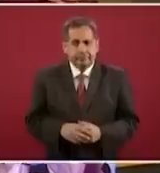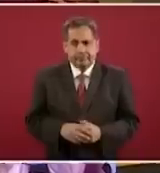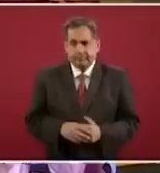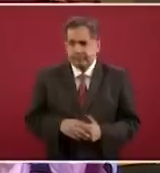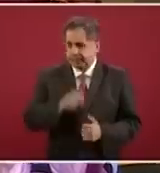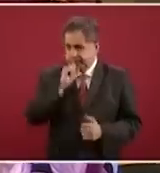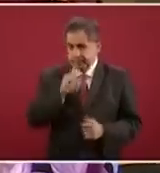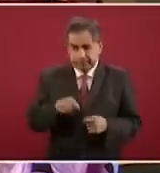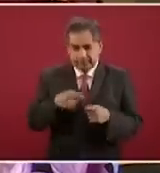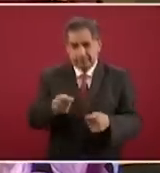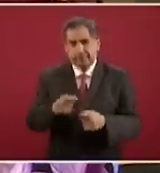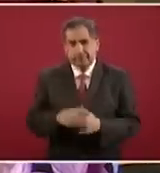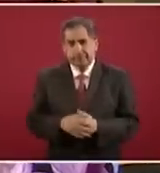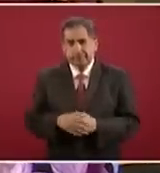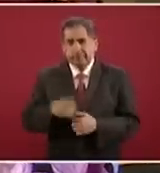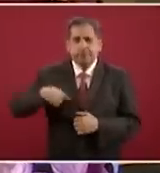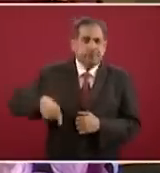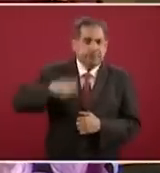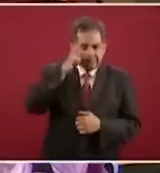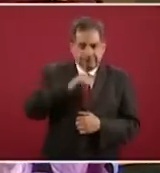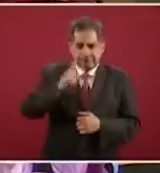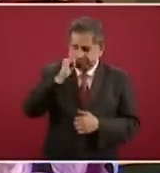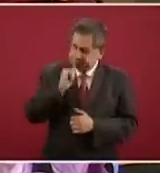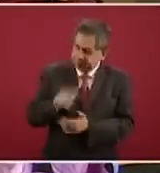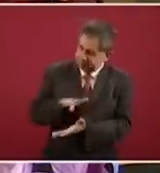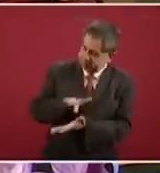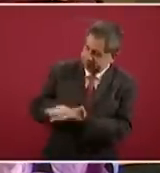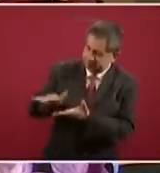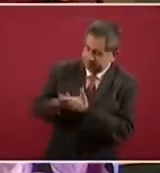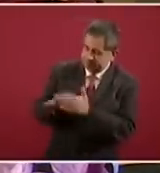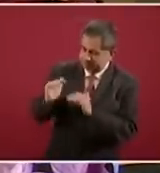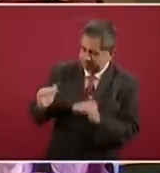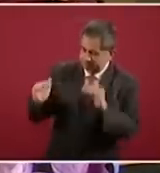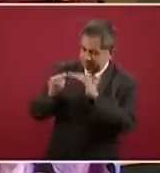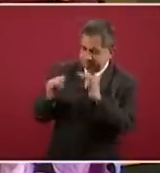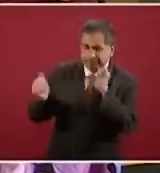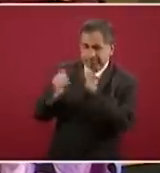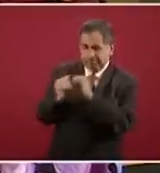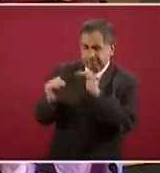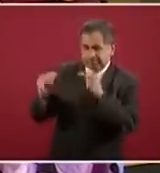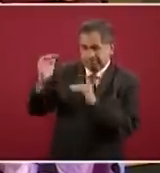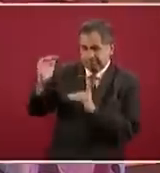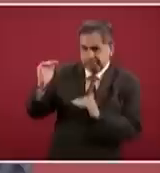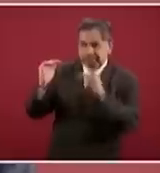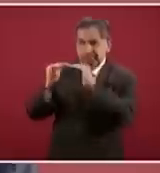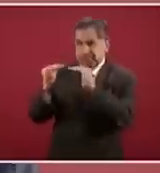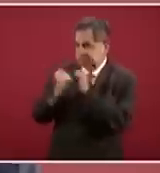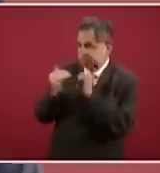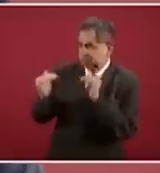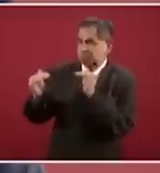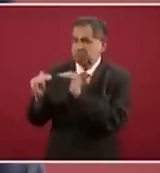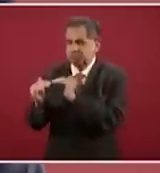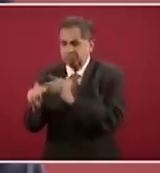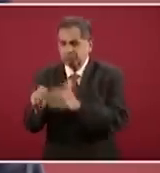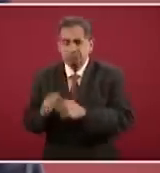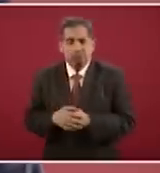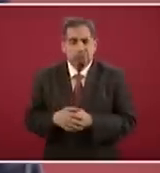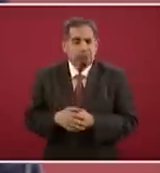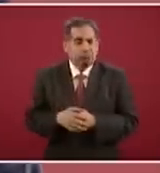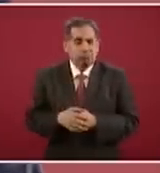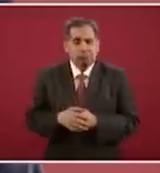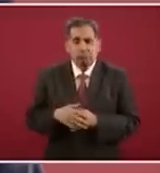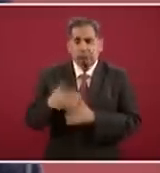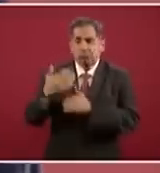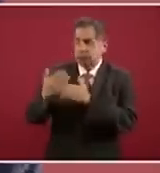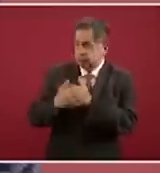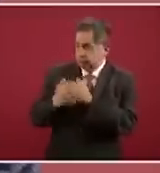decirles que nosotros siempre vamos a estar a la altura de ustedes. En el caso del encuentro que